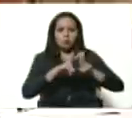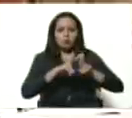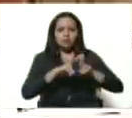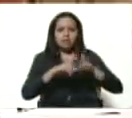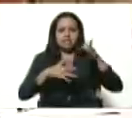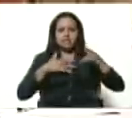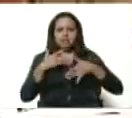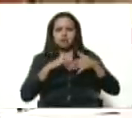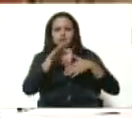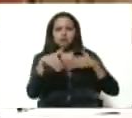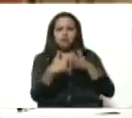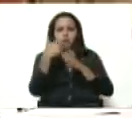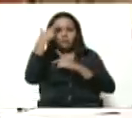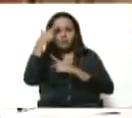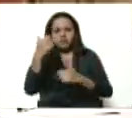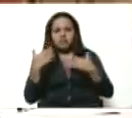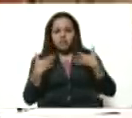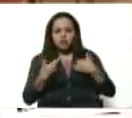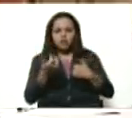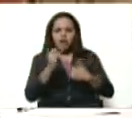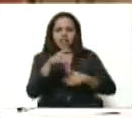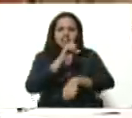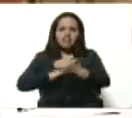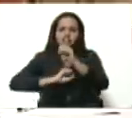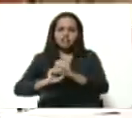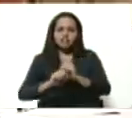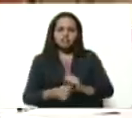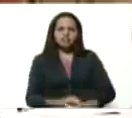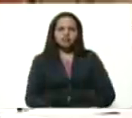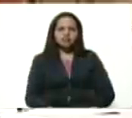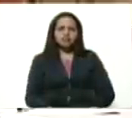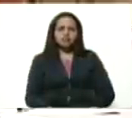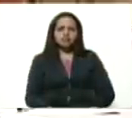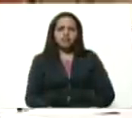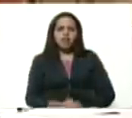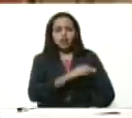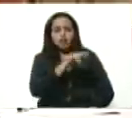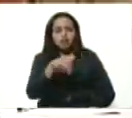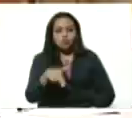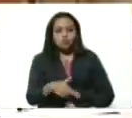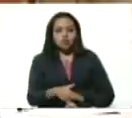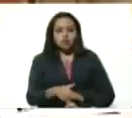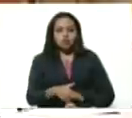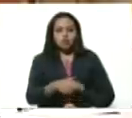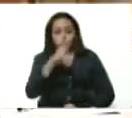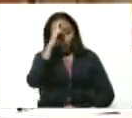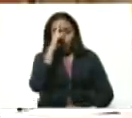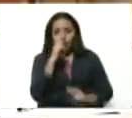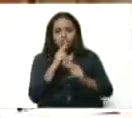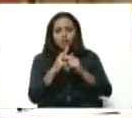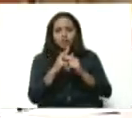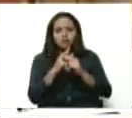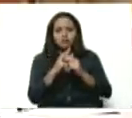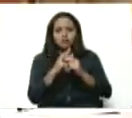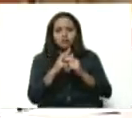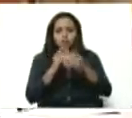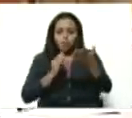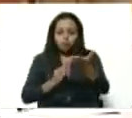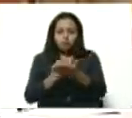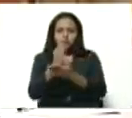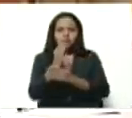salud que están allí en batalla también y nuestra admiración y nuestro homenaje por siempre